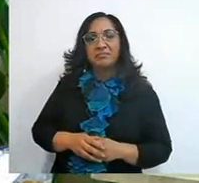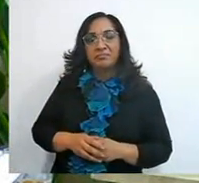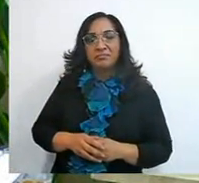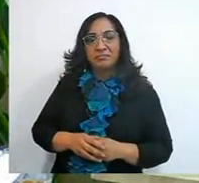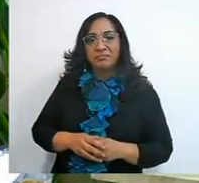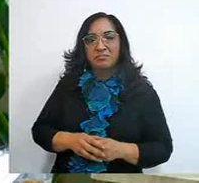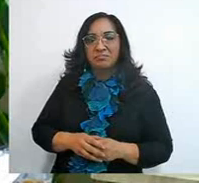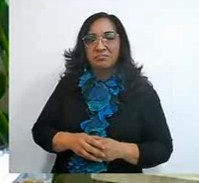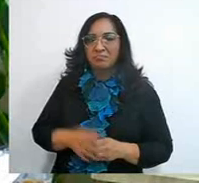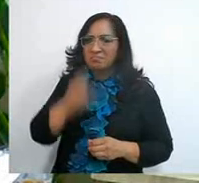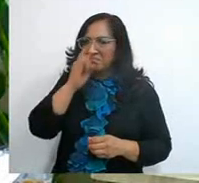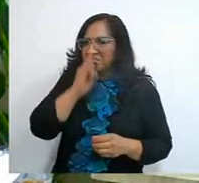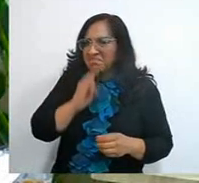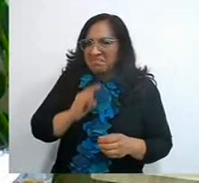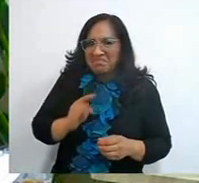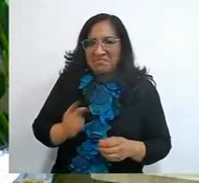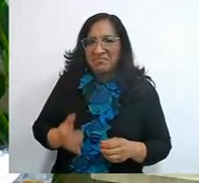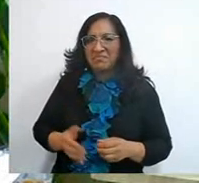Un mito.